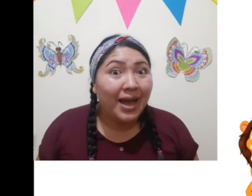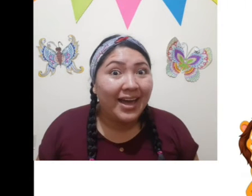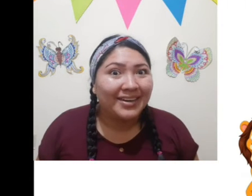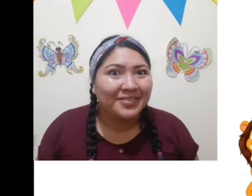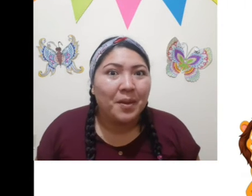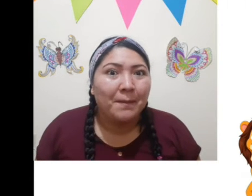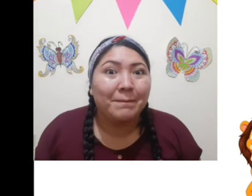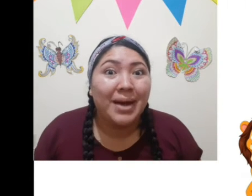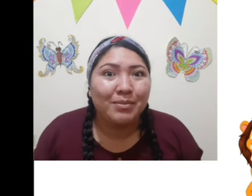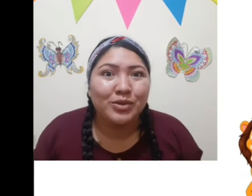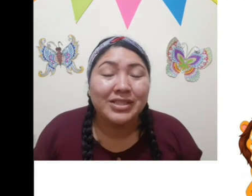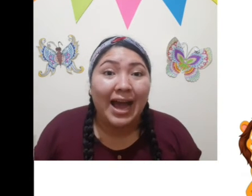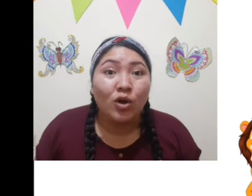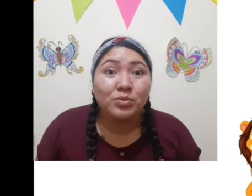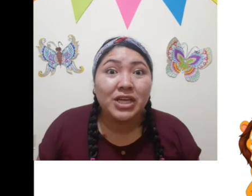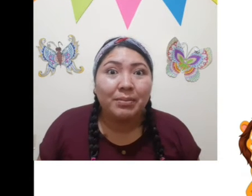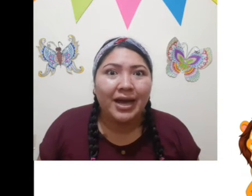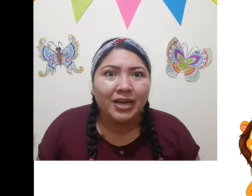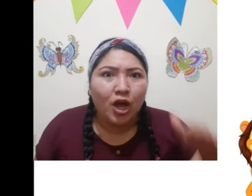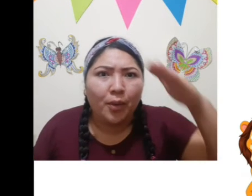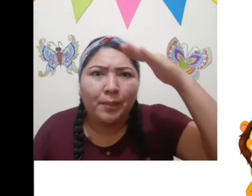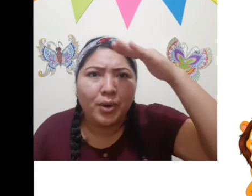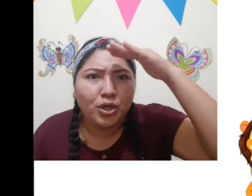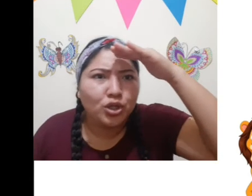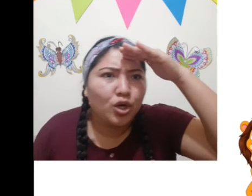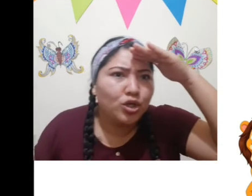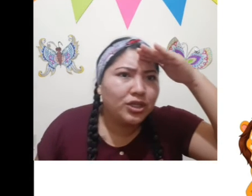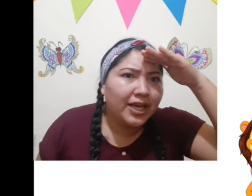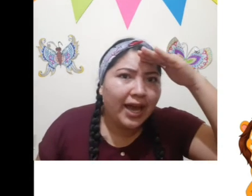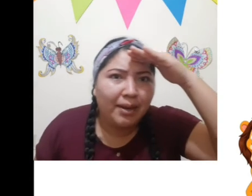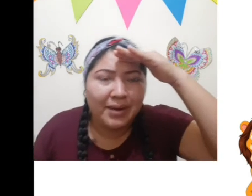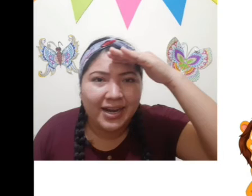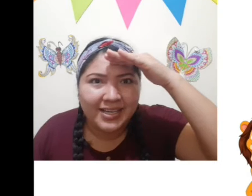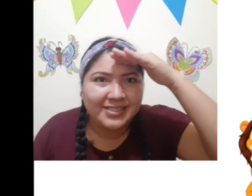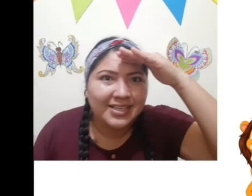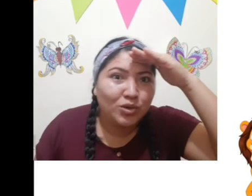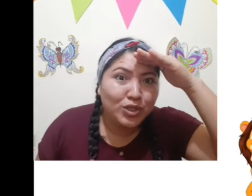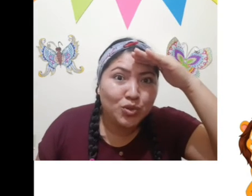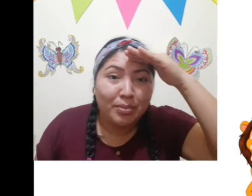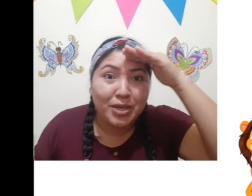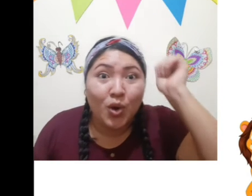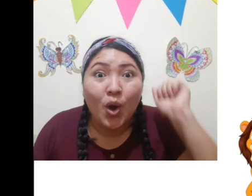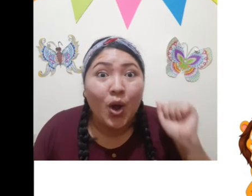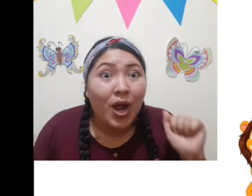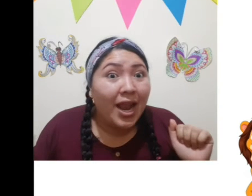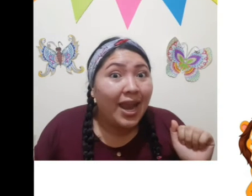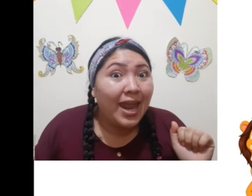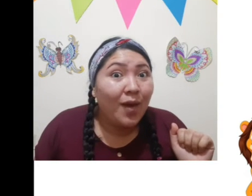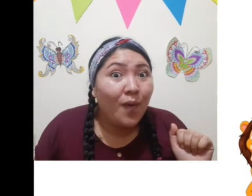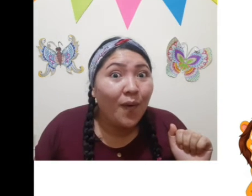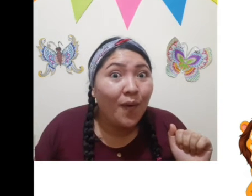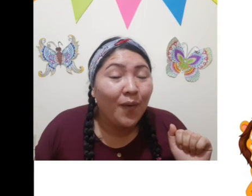a observar vamos a observar por donde aparece nuestro amigo